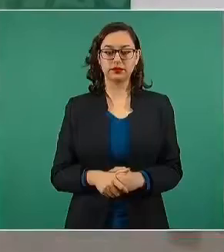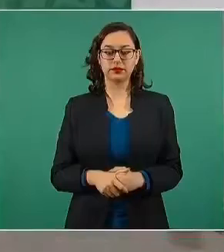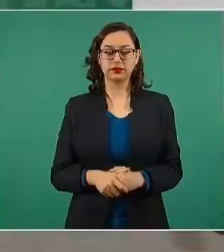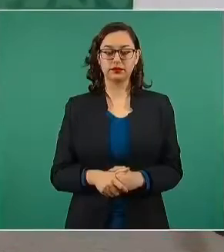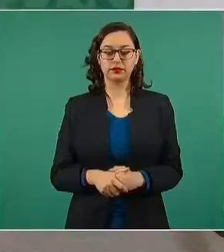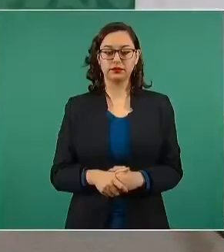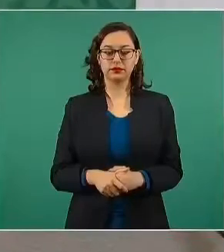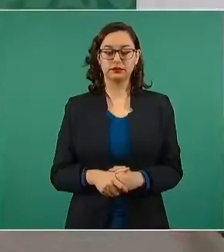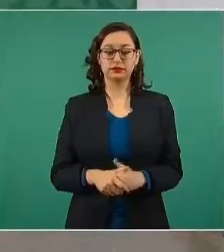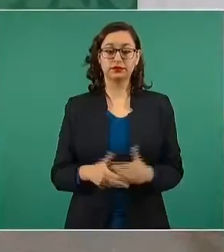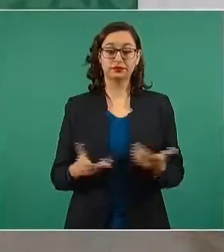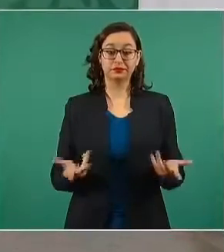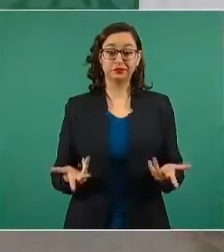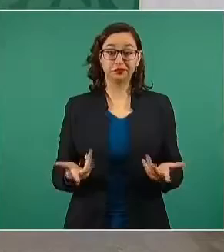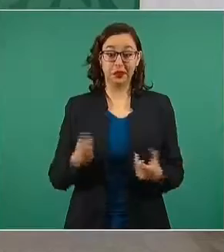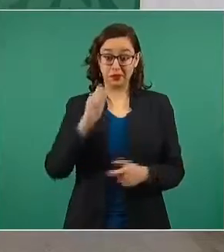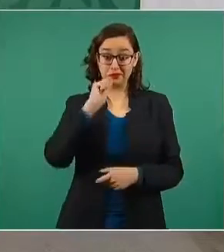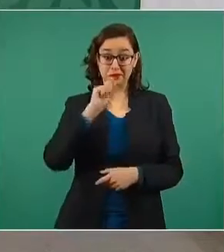cuando Hitler,